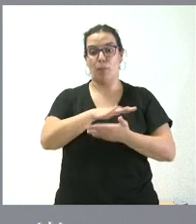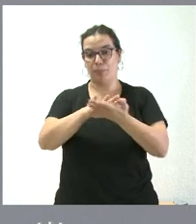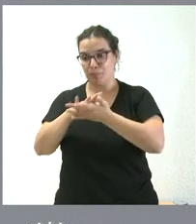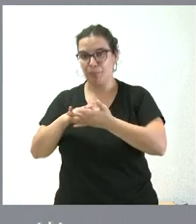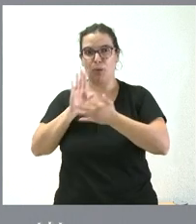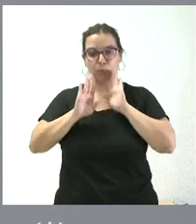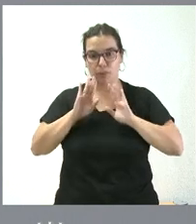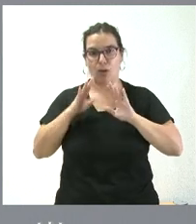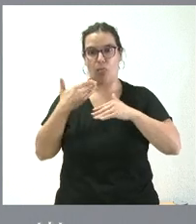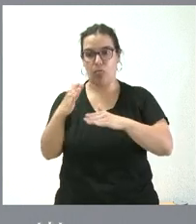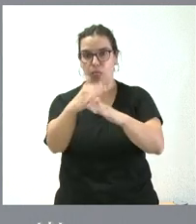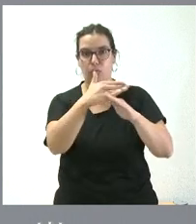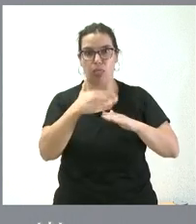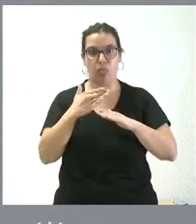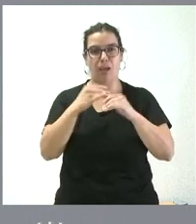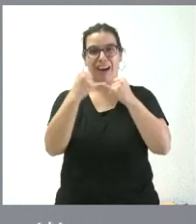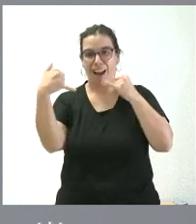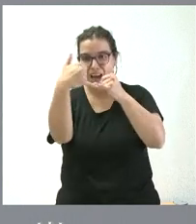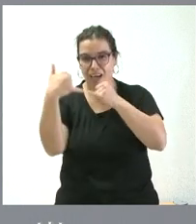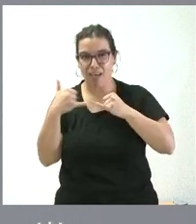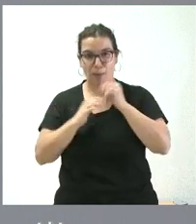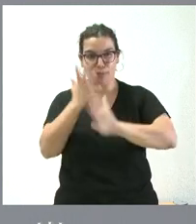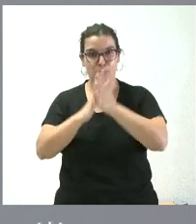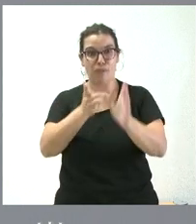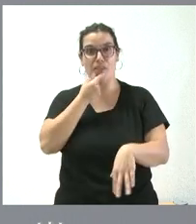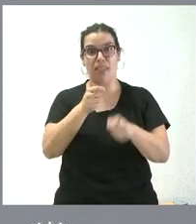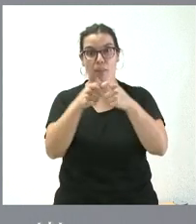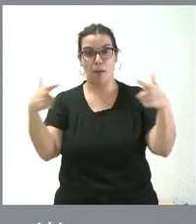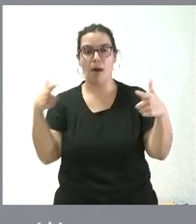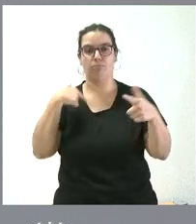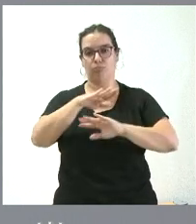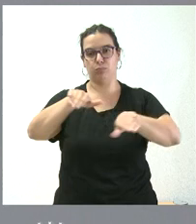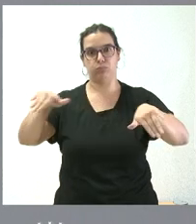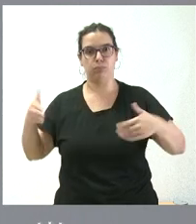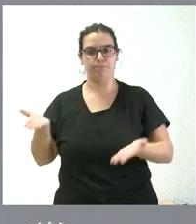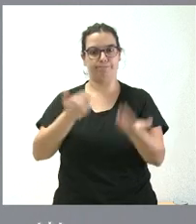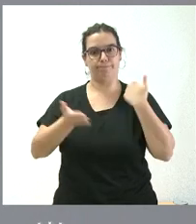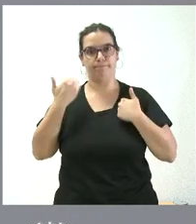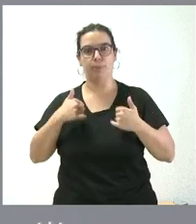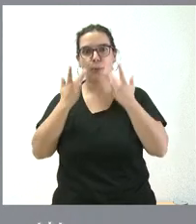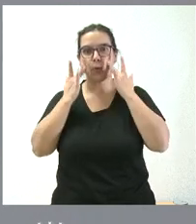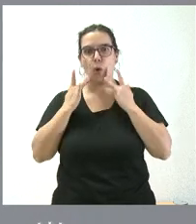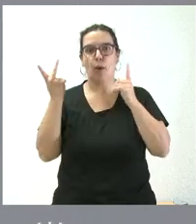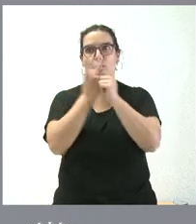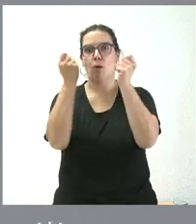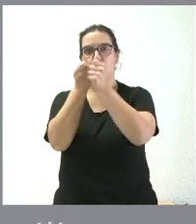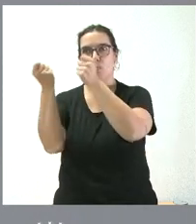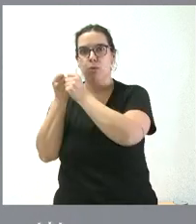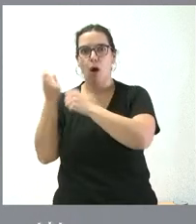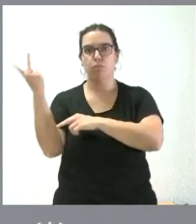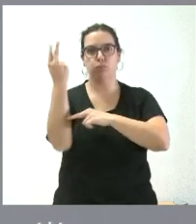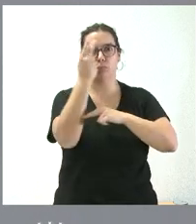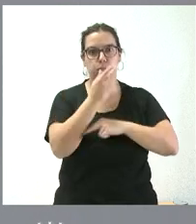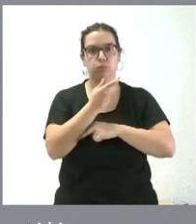cantidad de ramas de pequeño tamaño y diámetro y el desbroce selectivo el clareo y la poda de los restantes